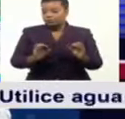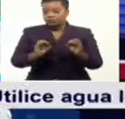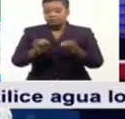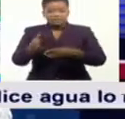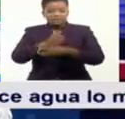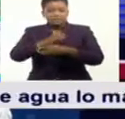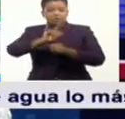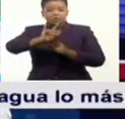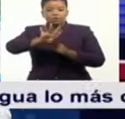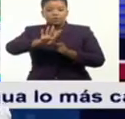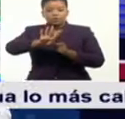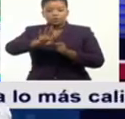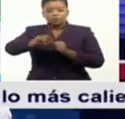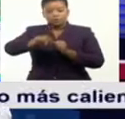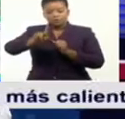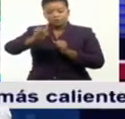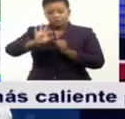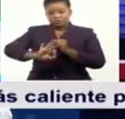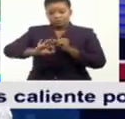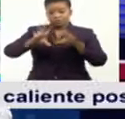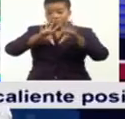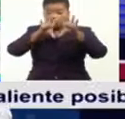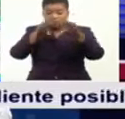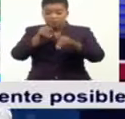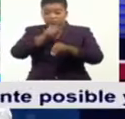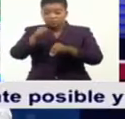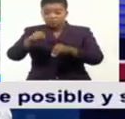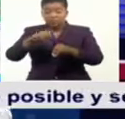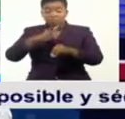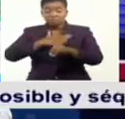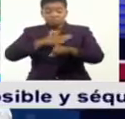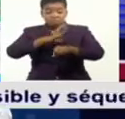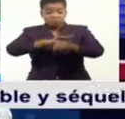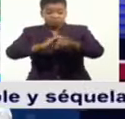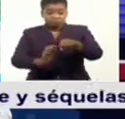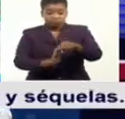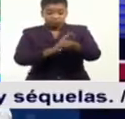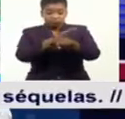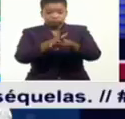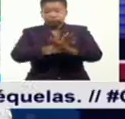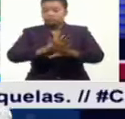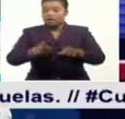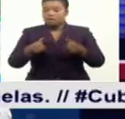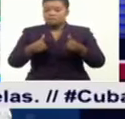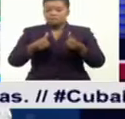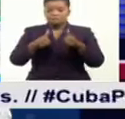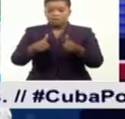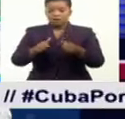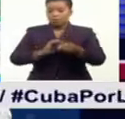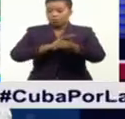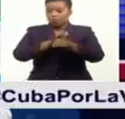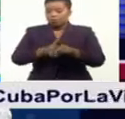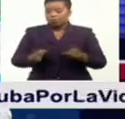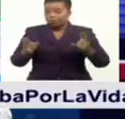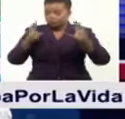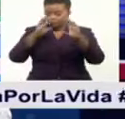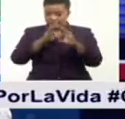94,1% de todos los que han tenido COVID en Cuba que se han recuperado de la